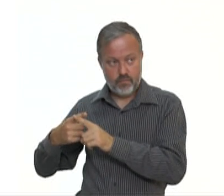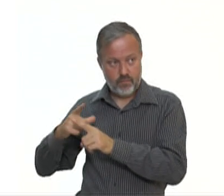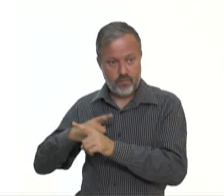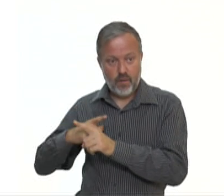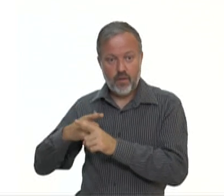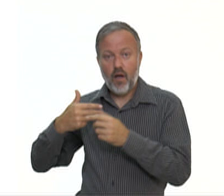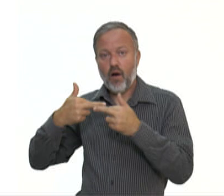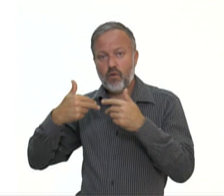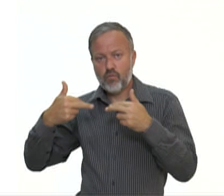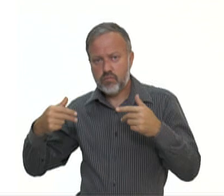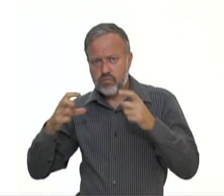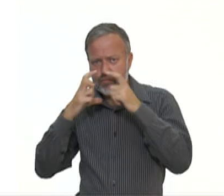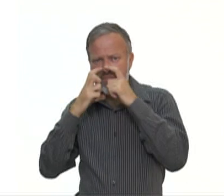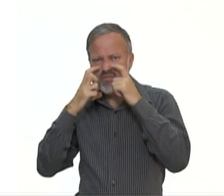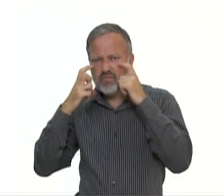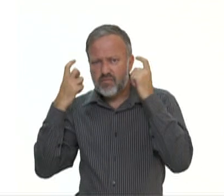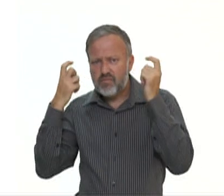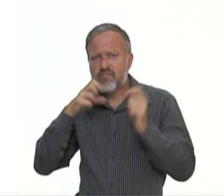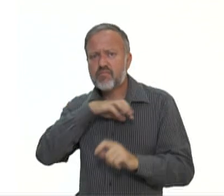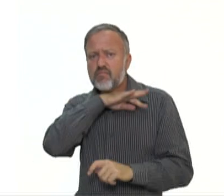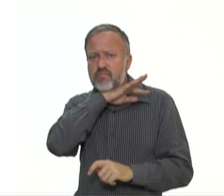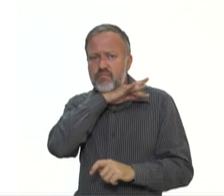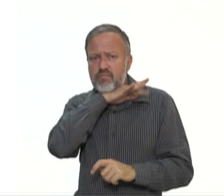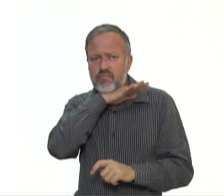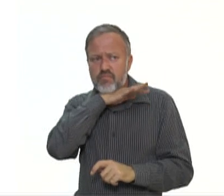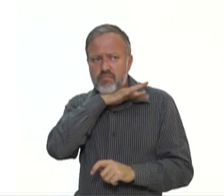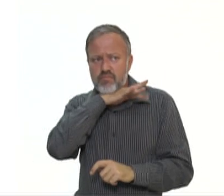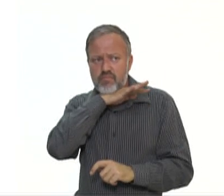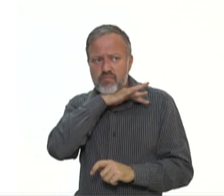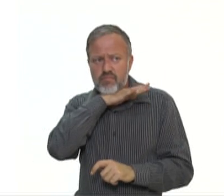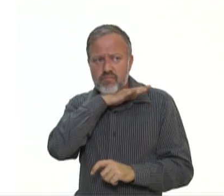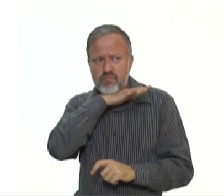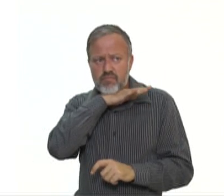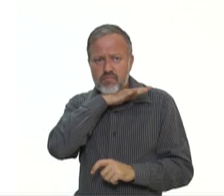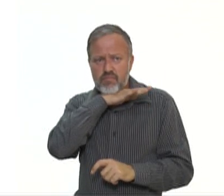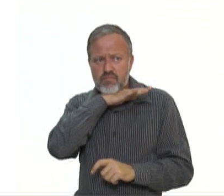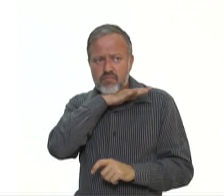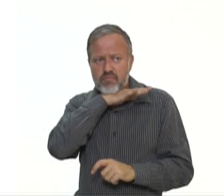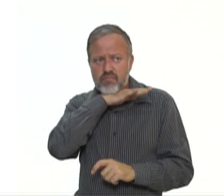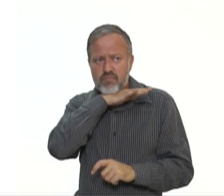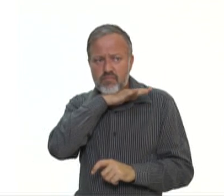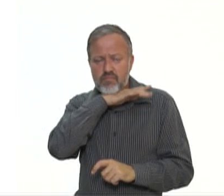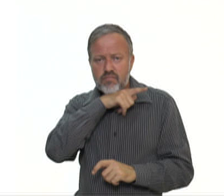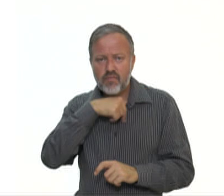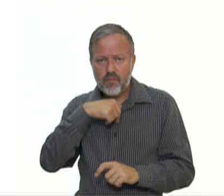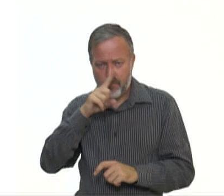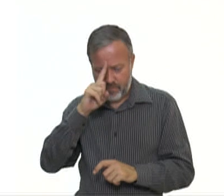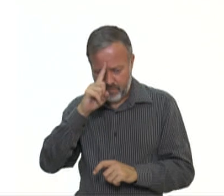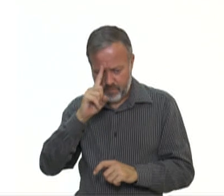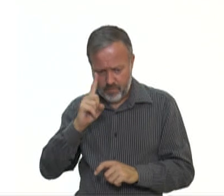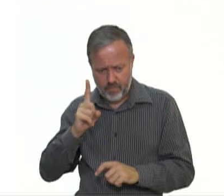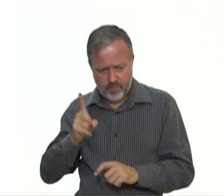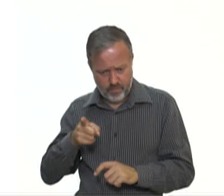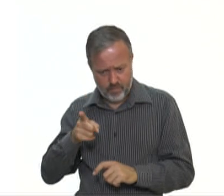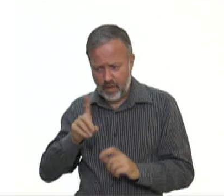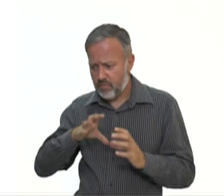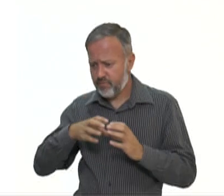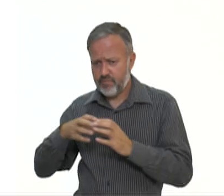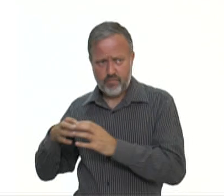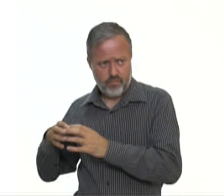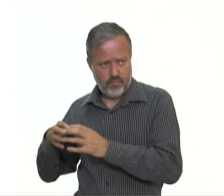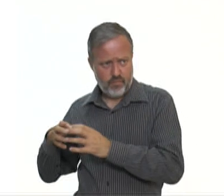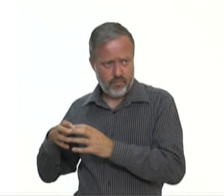utilizar mascarillas defectuosas de un lote cuya retirada foi ordenada el viernes. Vamos